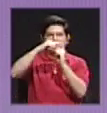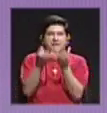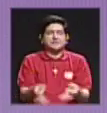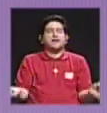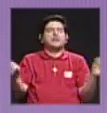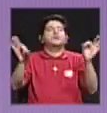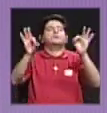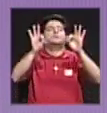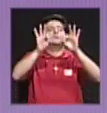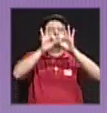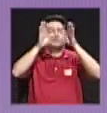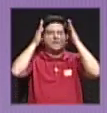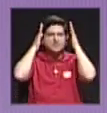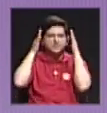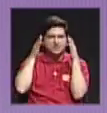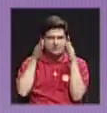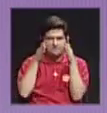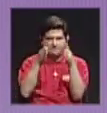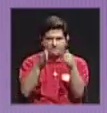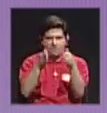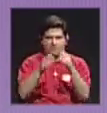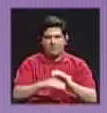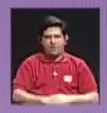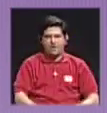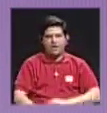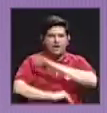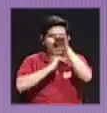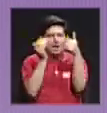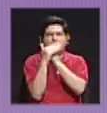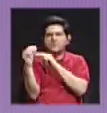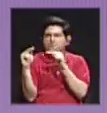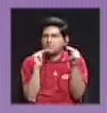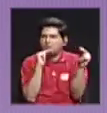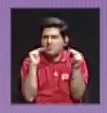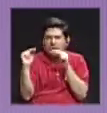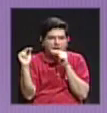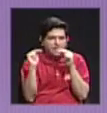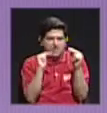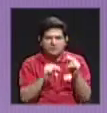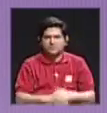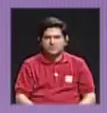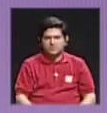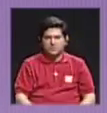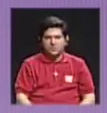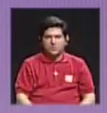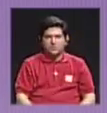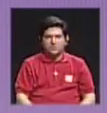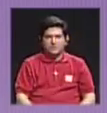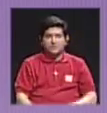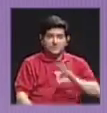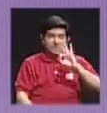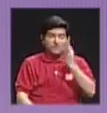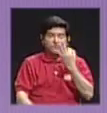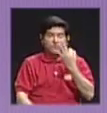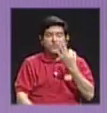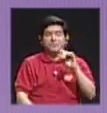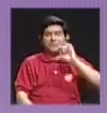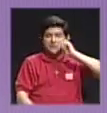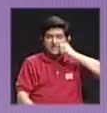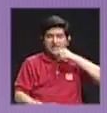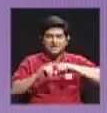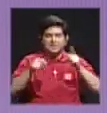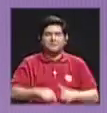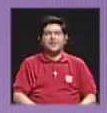importancia. Por ejemplo, en toda la negociación que ha sido secreta, ¿verdad?